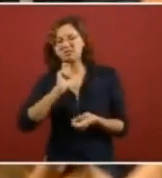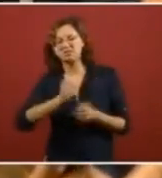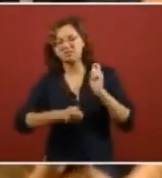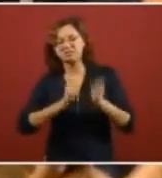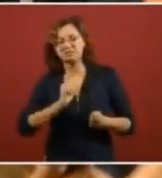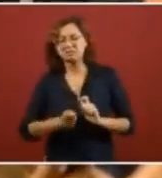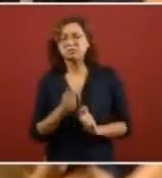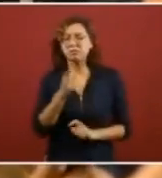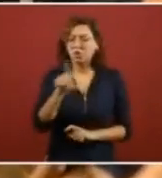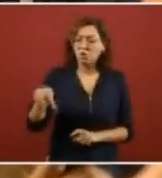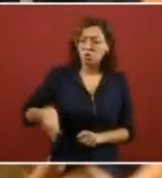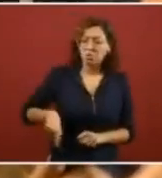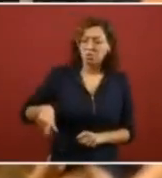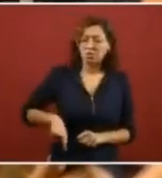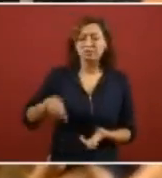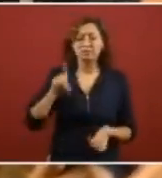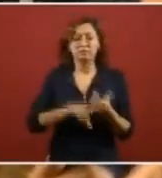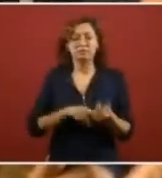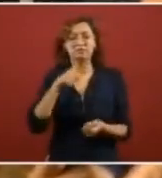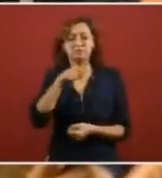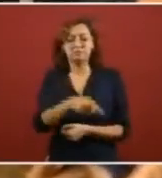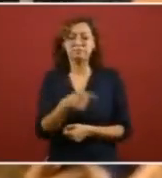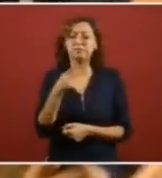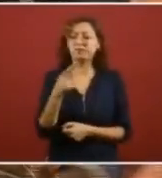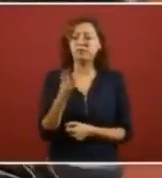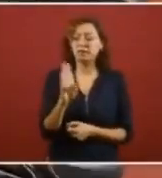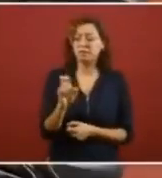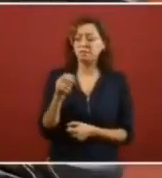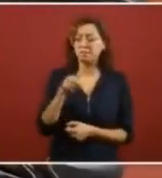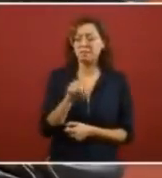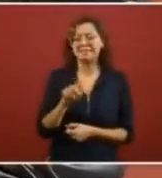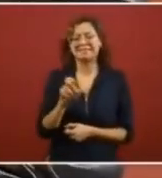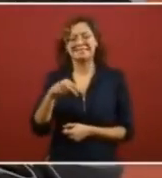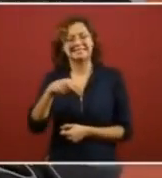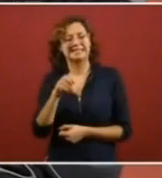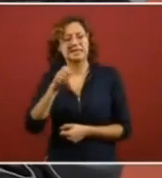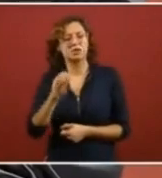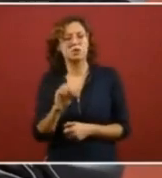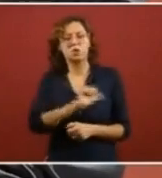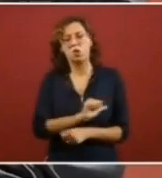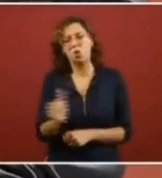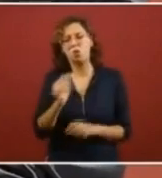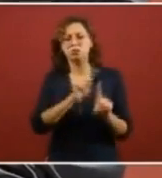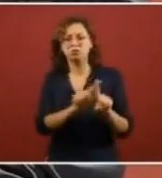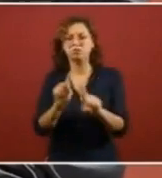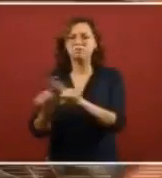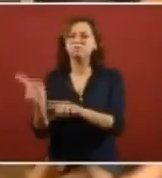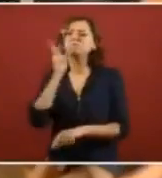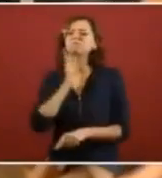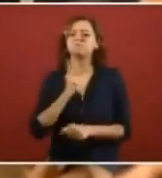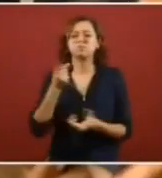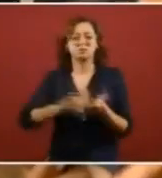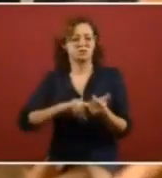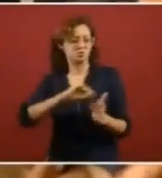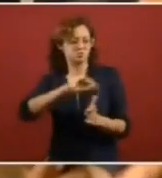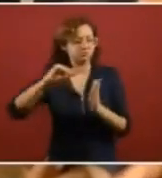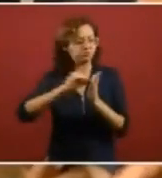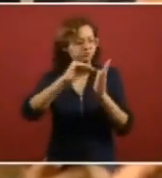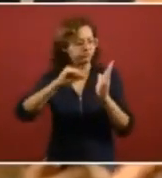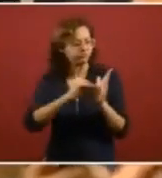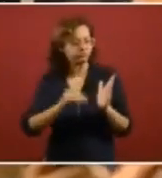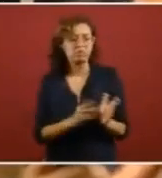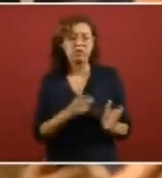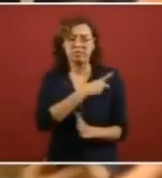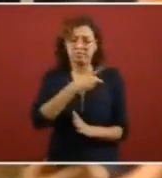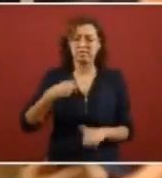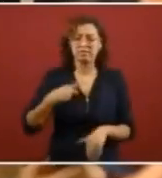también esta situación de que contienen benceno o que contienen otros derivados del petróleo se haga público, ¿no? Porque